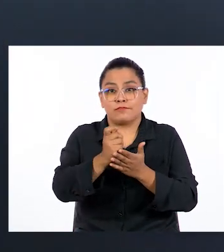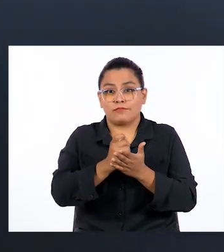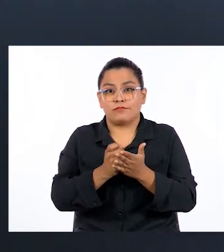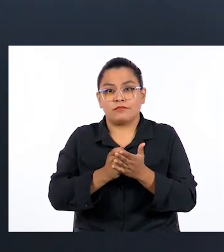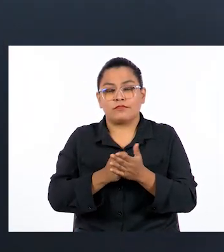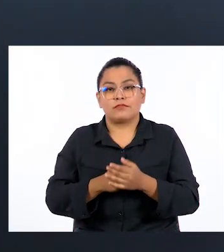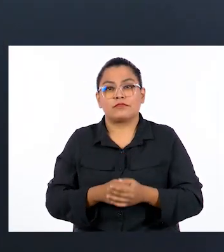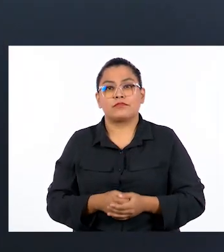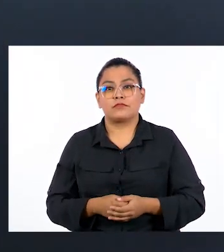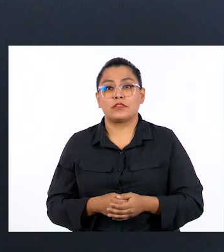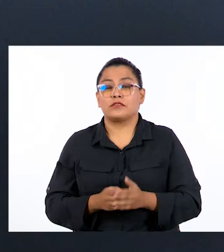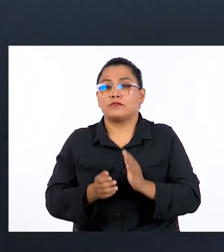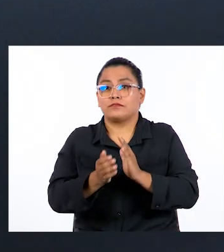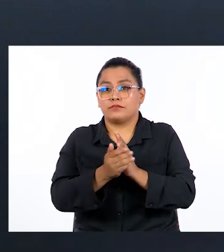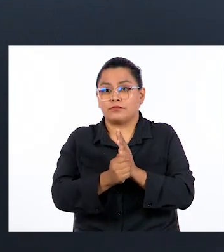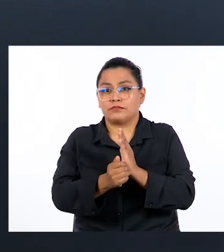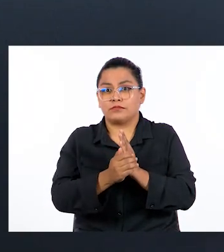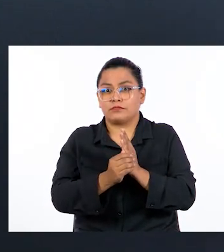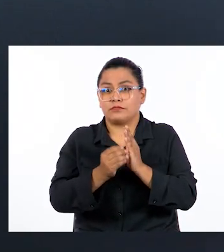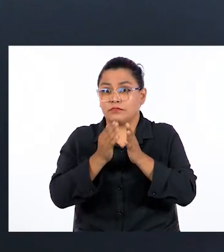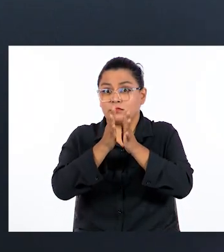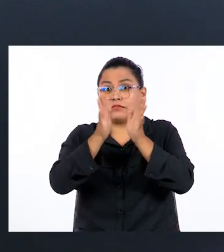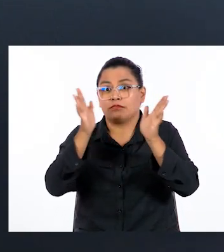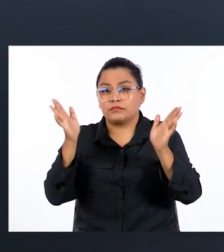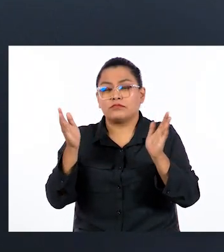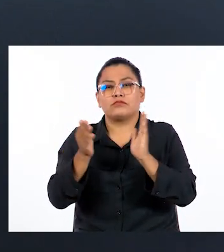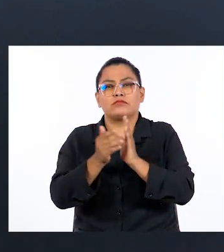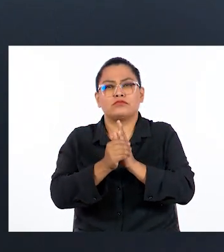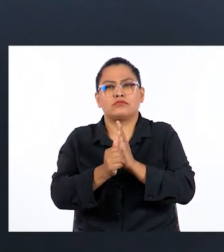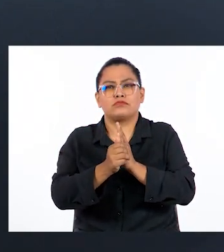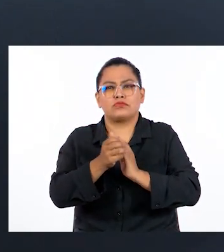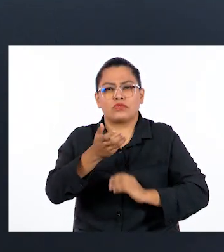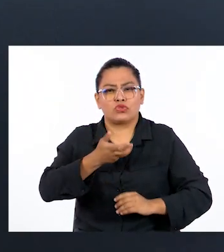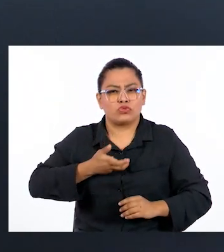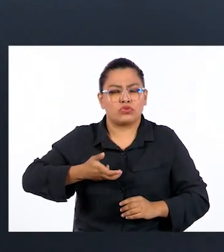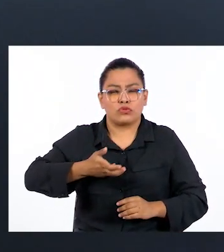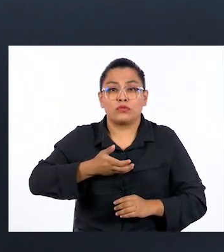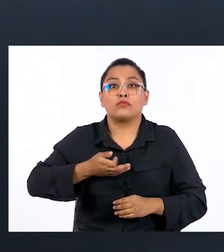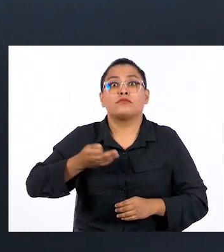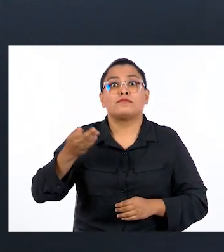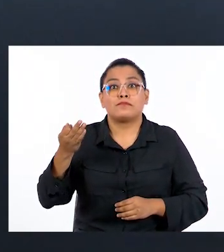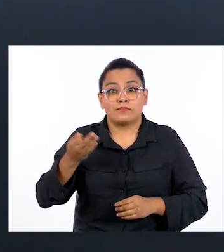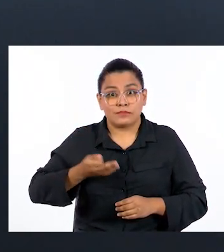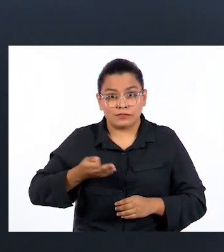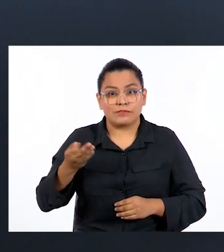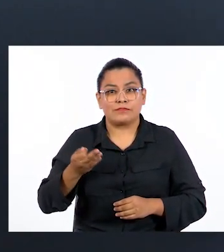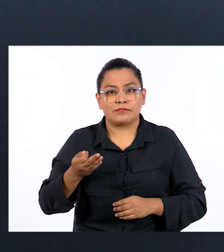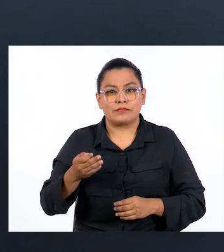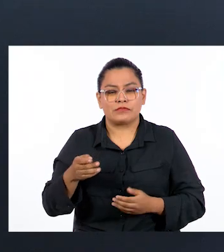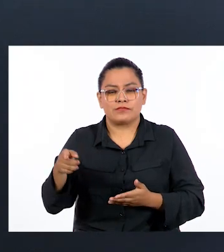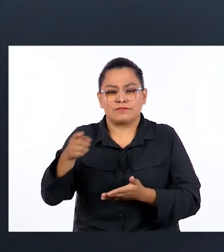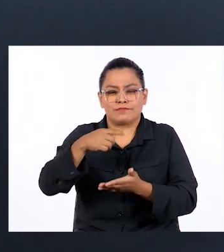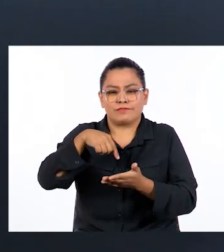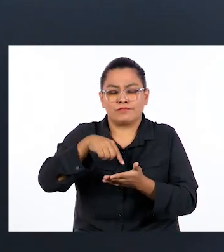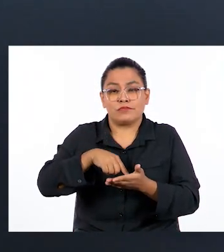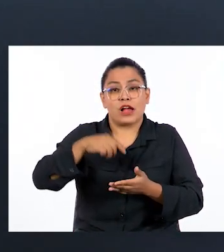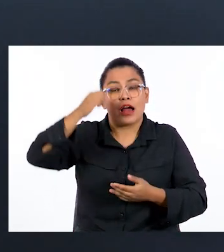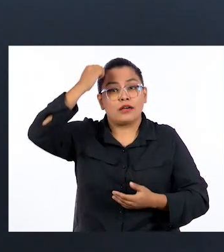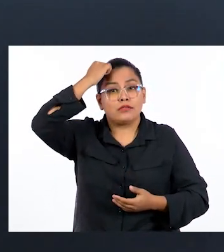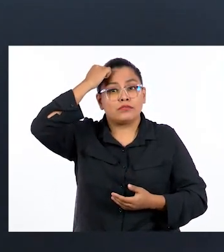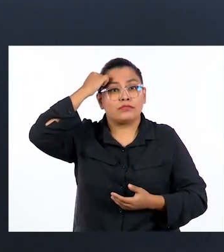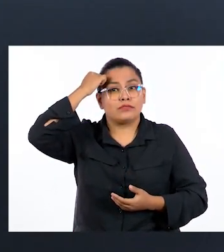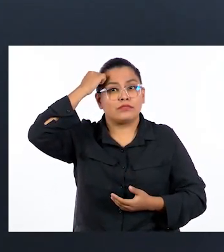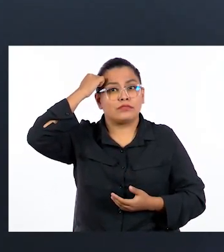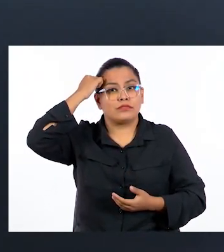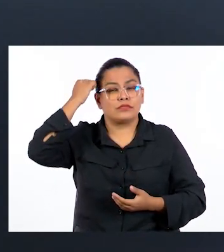Estas macrohabilidades son competencias que toda persona debe tener. Hablamos de centrarnos en un aprendizaje que no